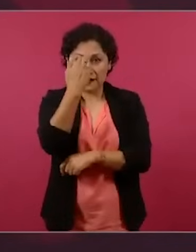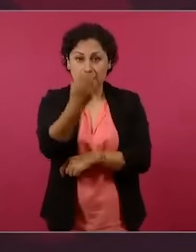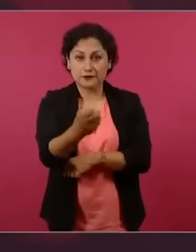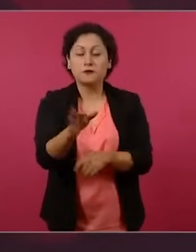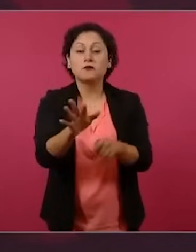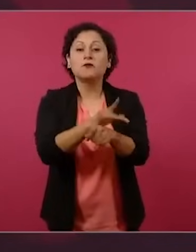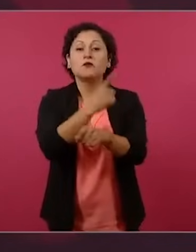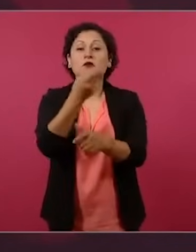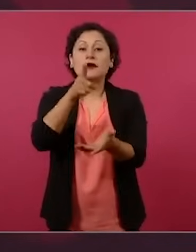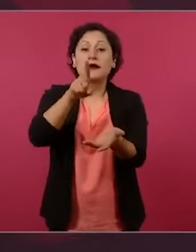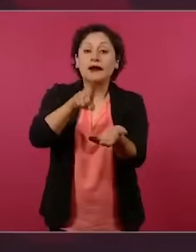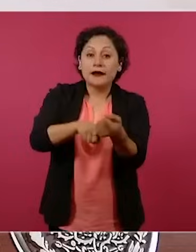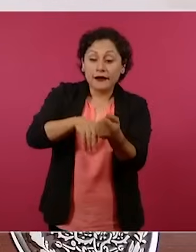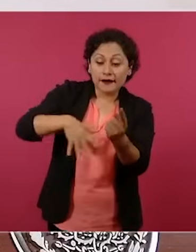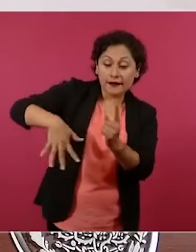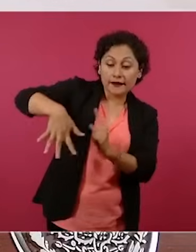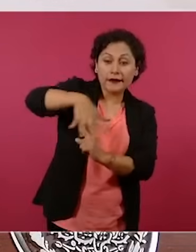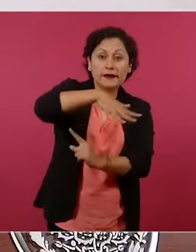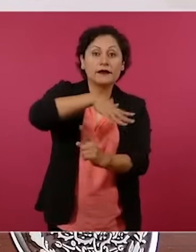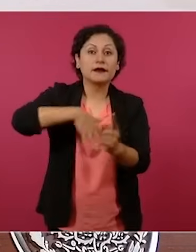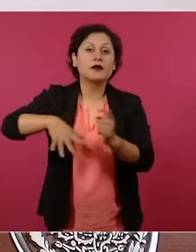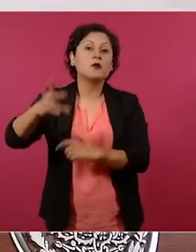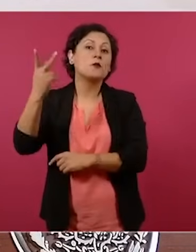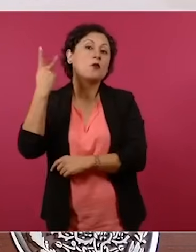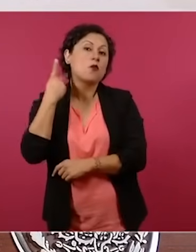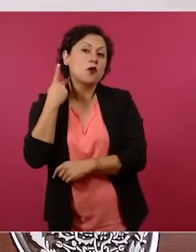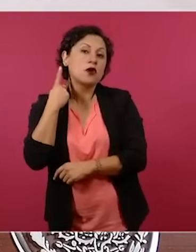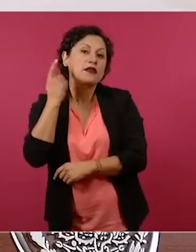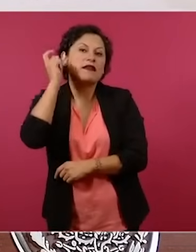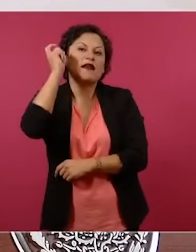mentira y los enemigos de verdad.